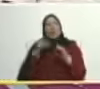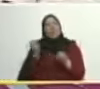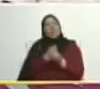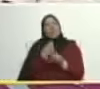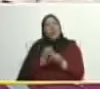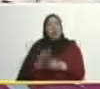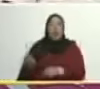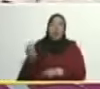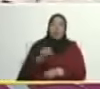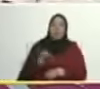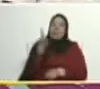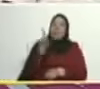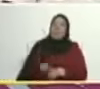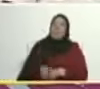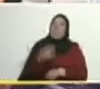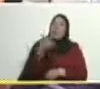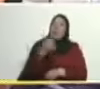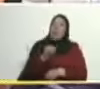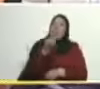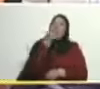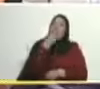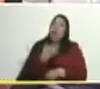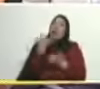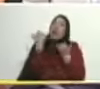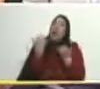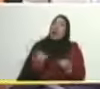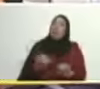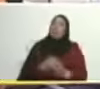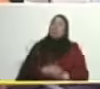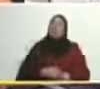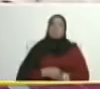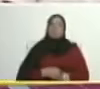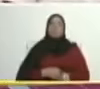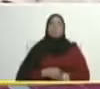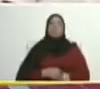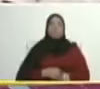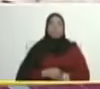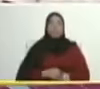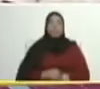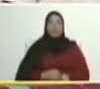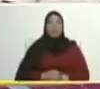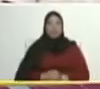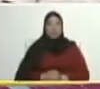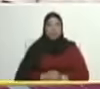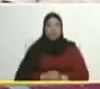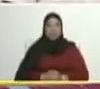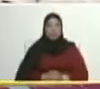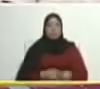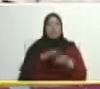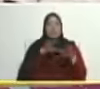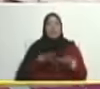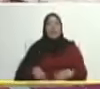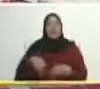vaya avanzando. Ahora vamos a entregarle la palabra desde